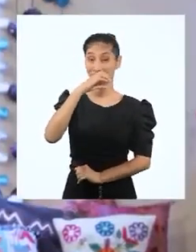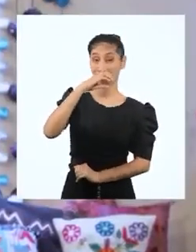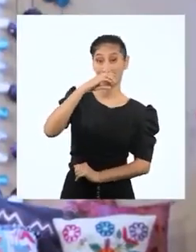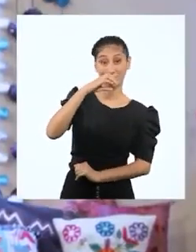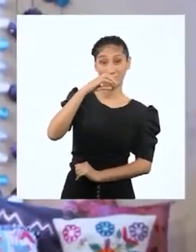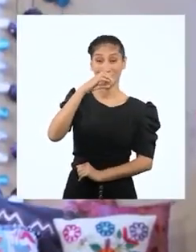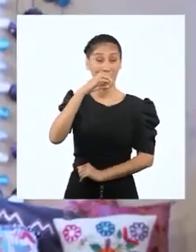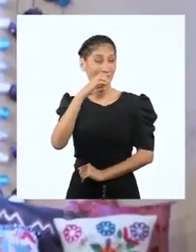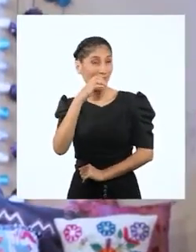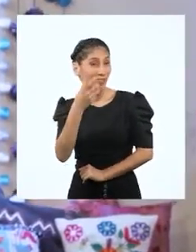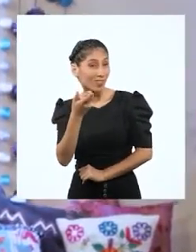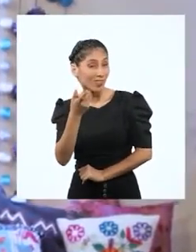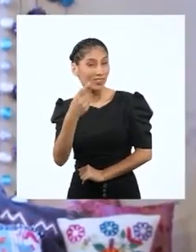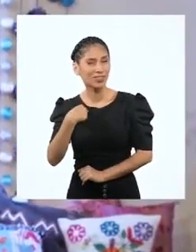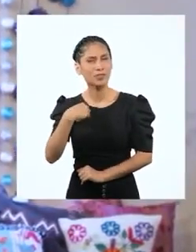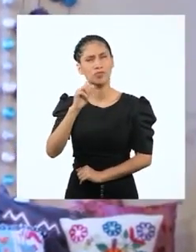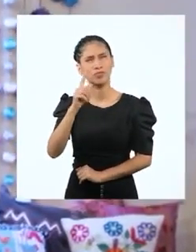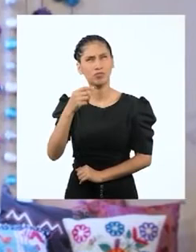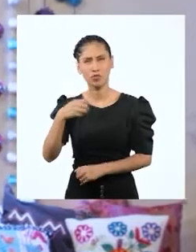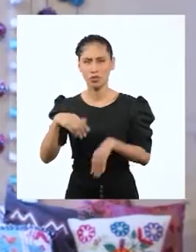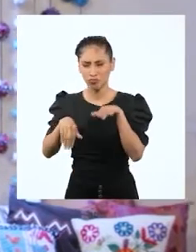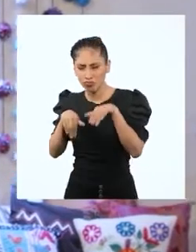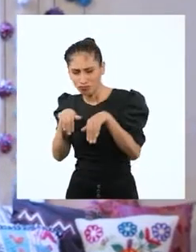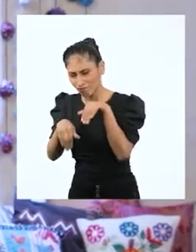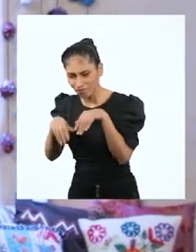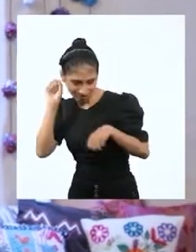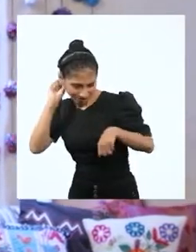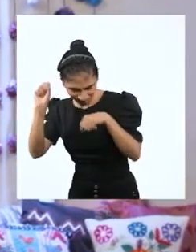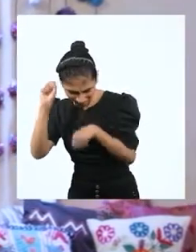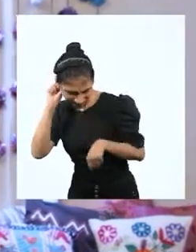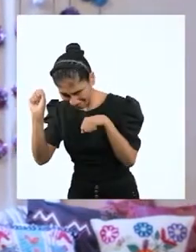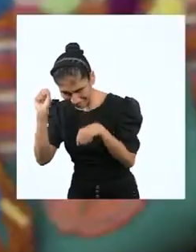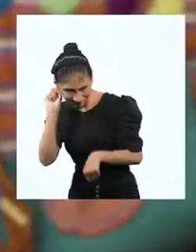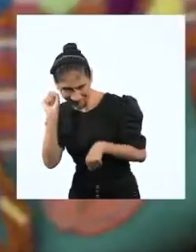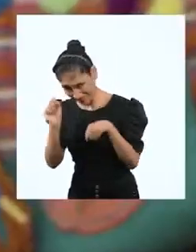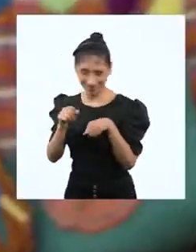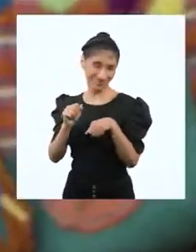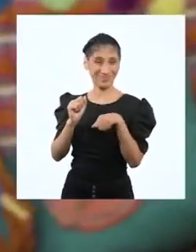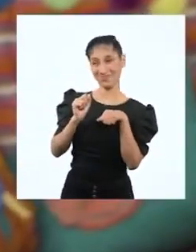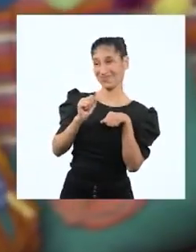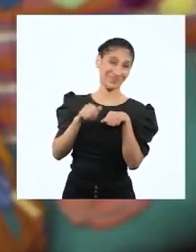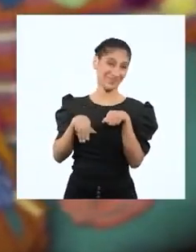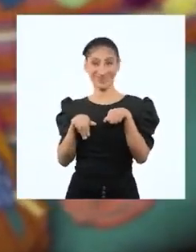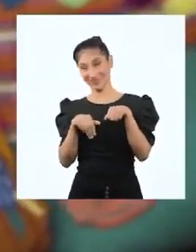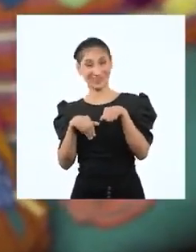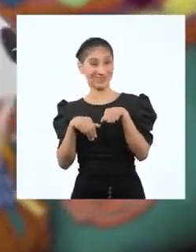¡Ay! Voy a aprovechar en secarme un poquito con la toalla.